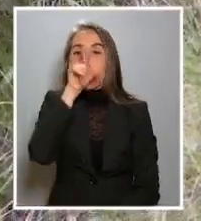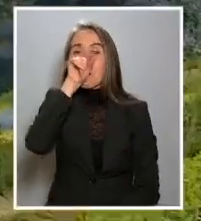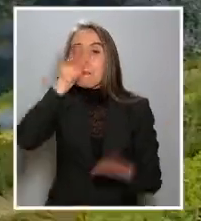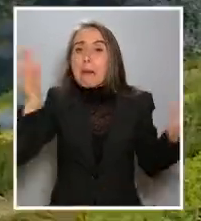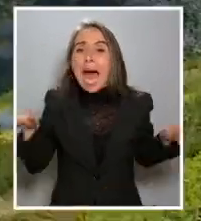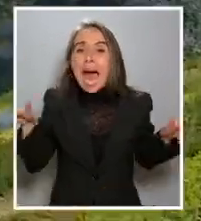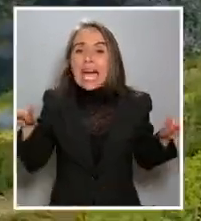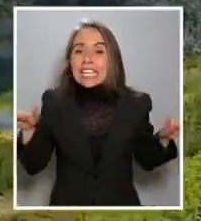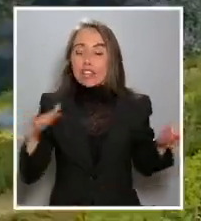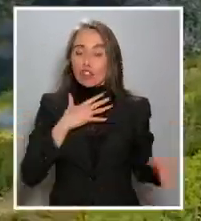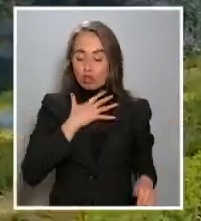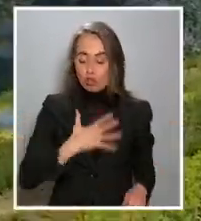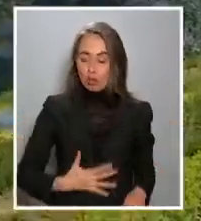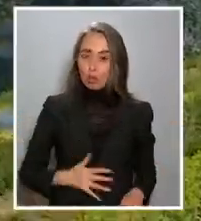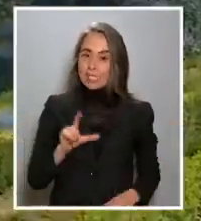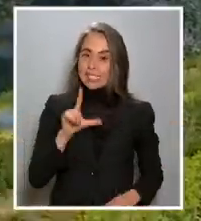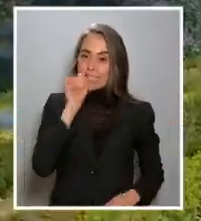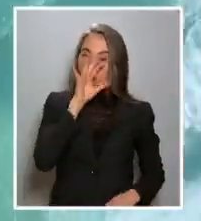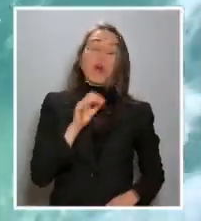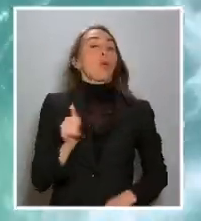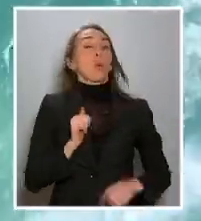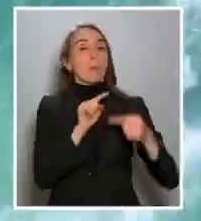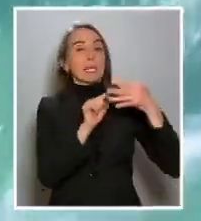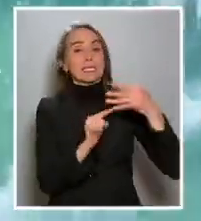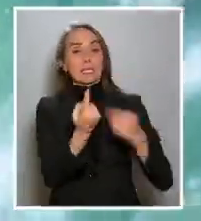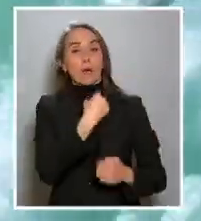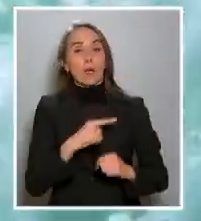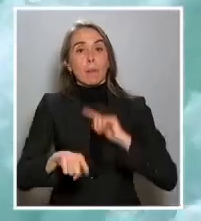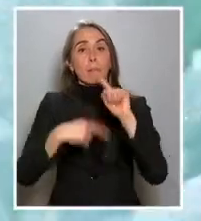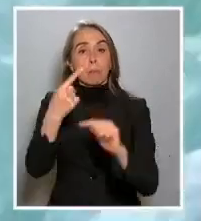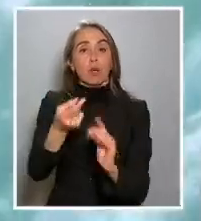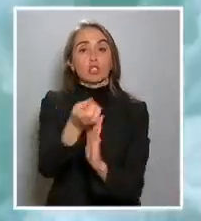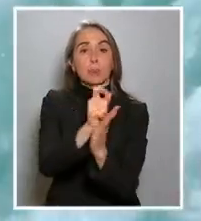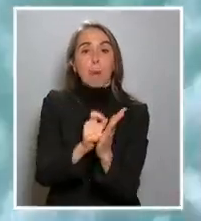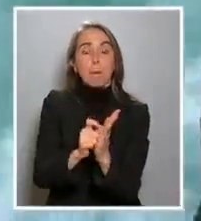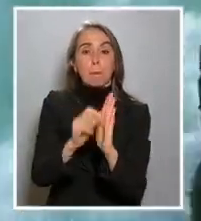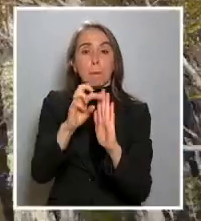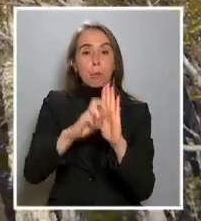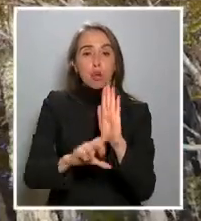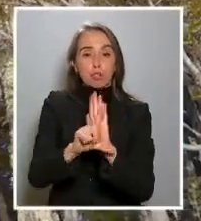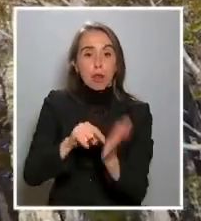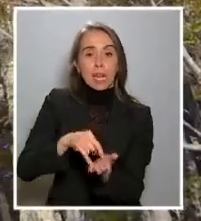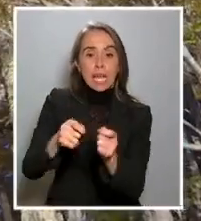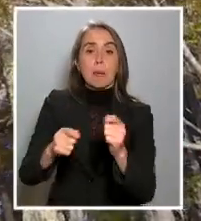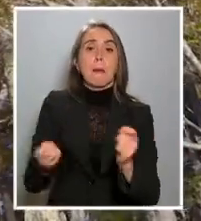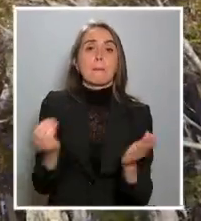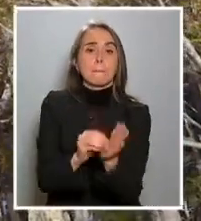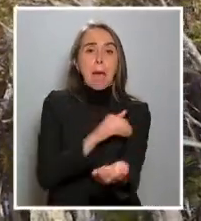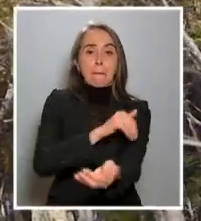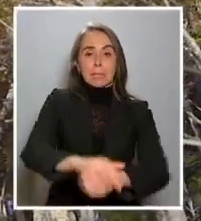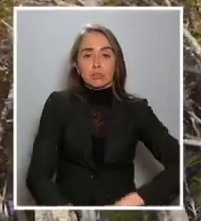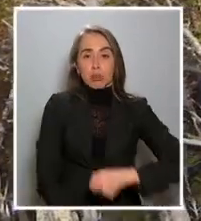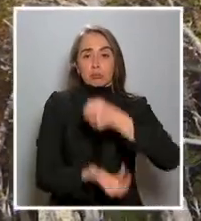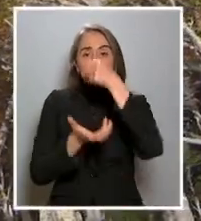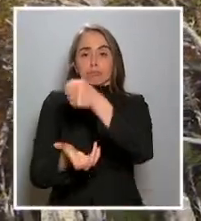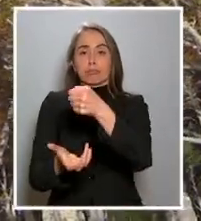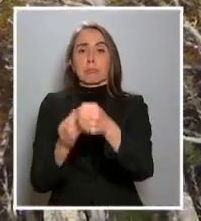Para cumplir con estas obligaciones, en el próximo ejercicio presupuestario vamos a fortalecer la musculatura del Ministerio de Medio